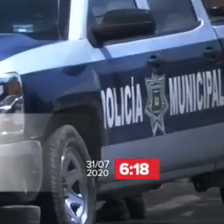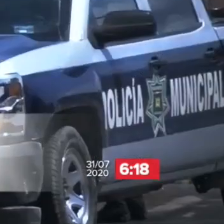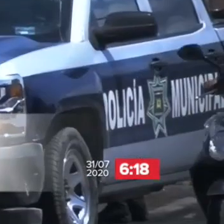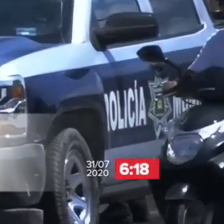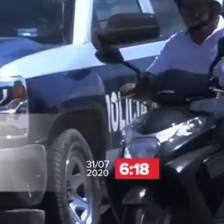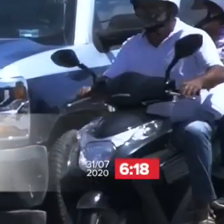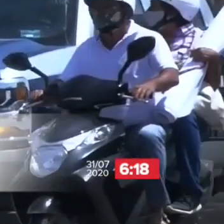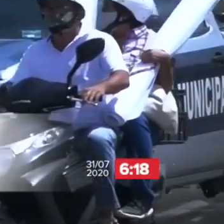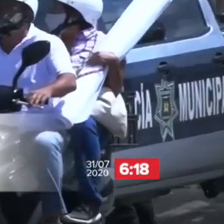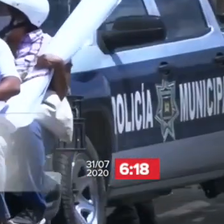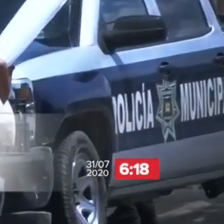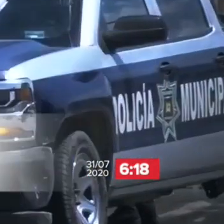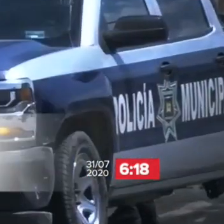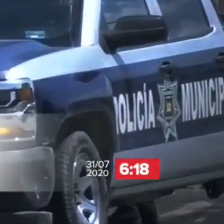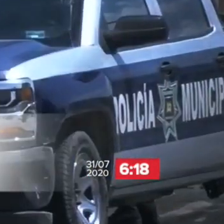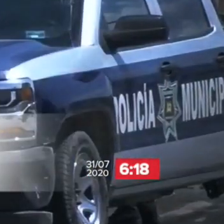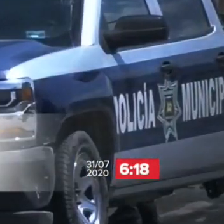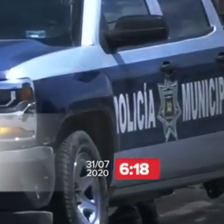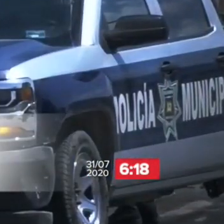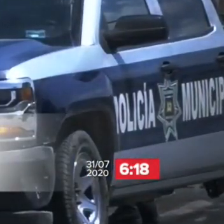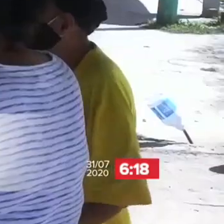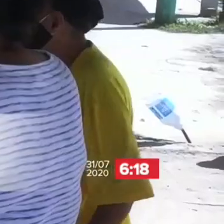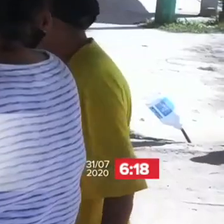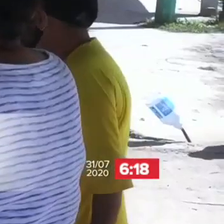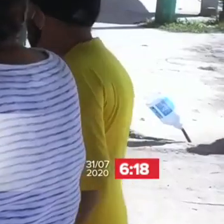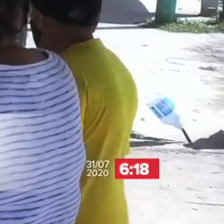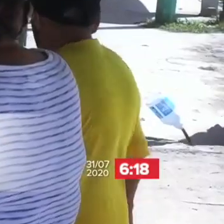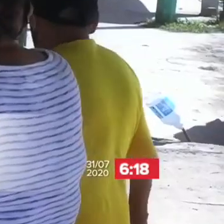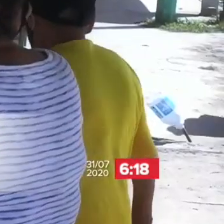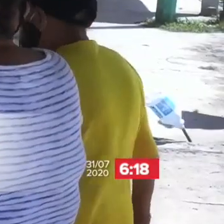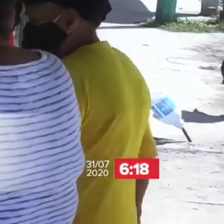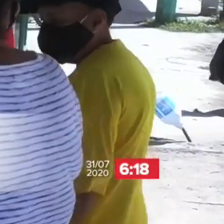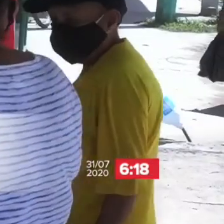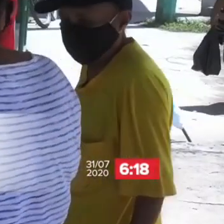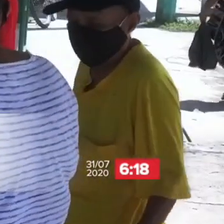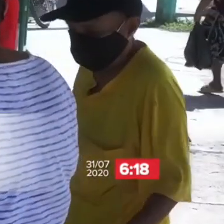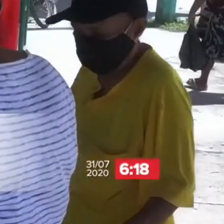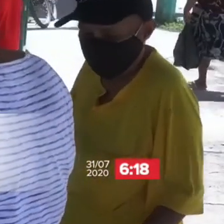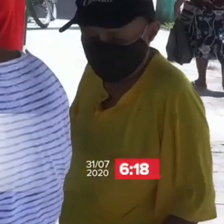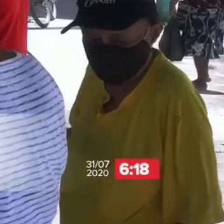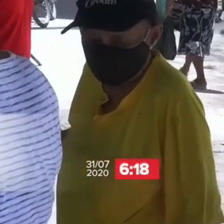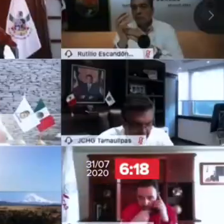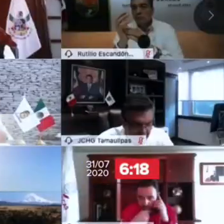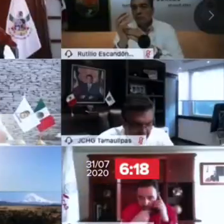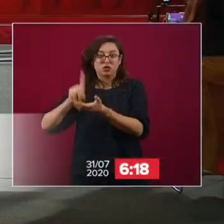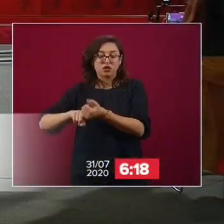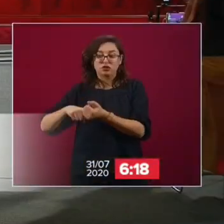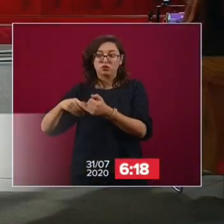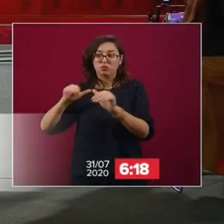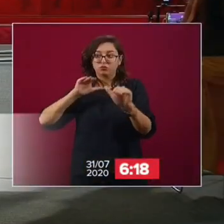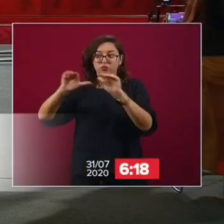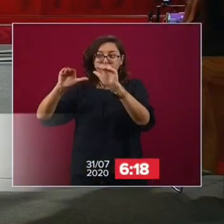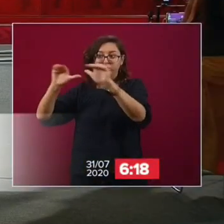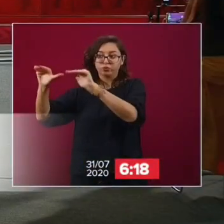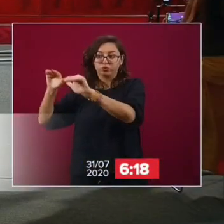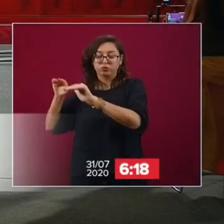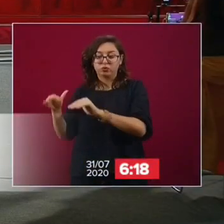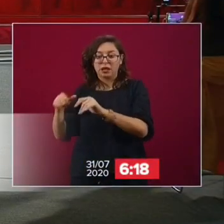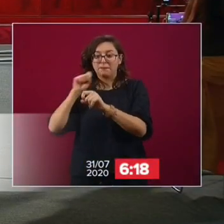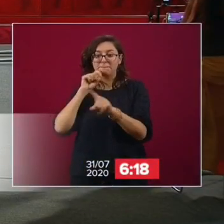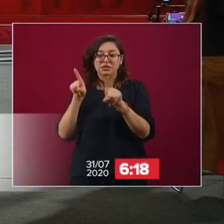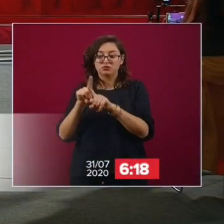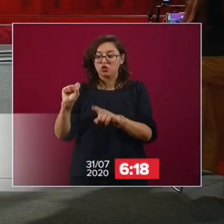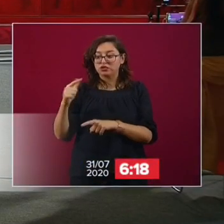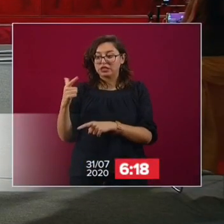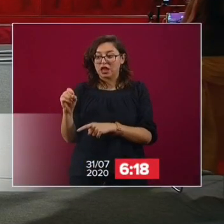a la concurrencia de responsabilidades de cada nivel de gobierno en las acciones de salud pública cuyas comisiones deben de ser penalizadas de a mí me